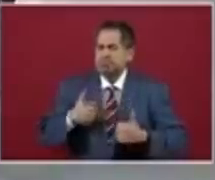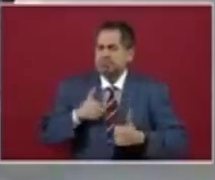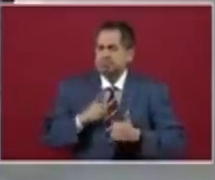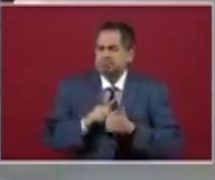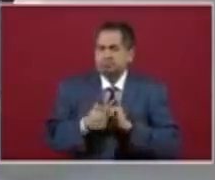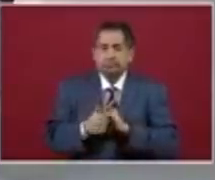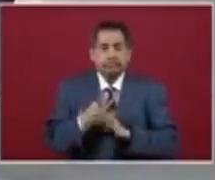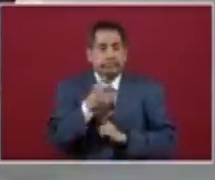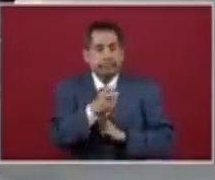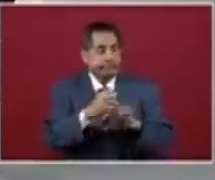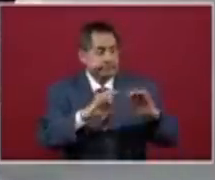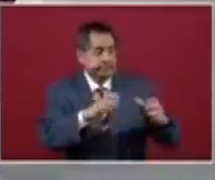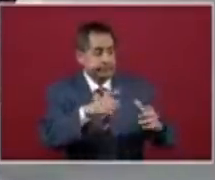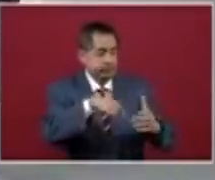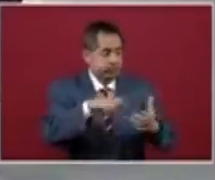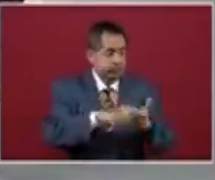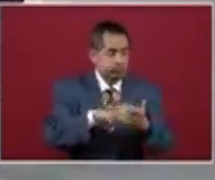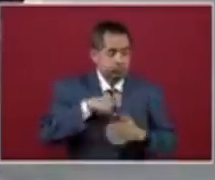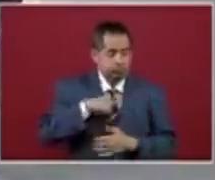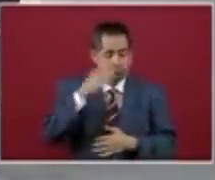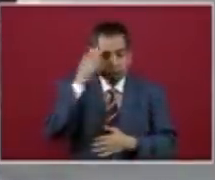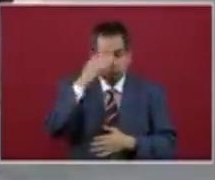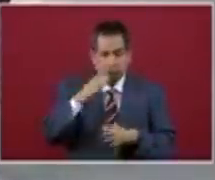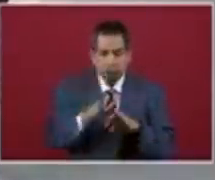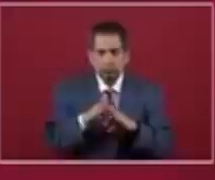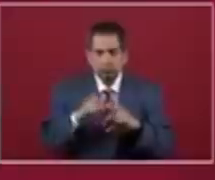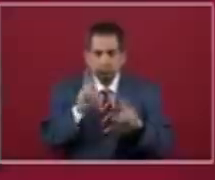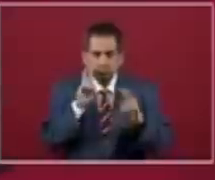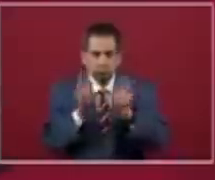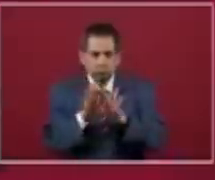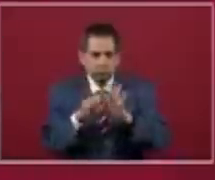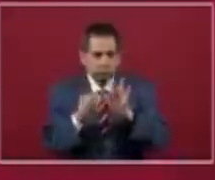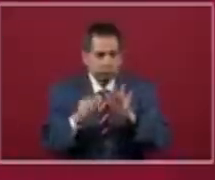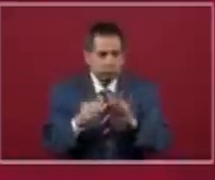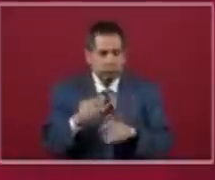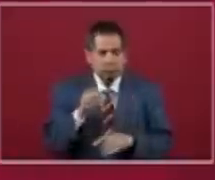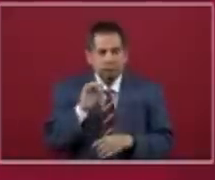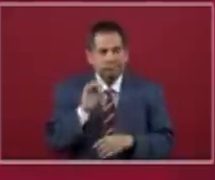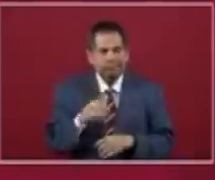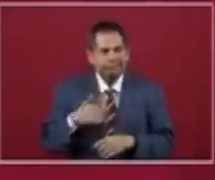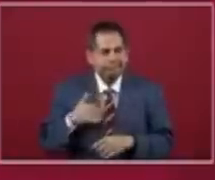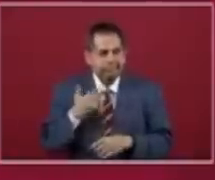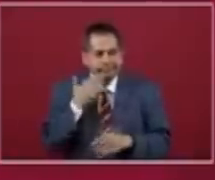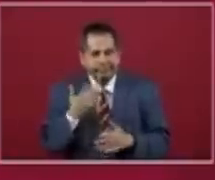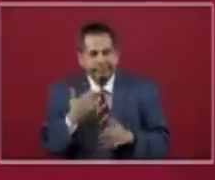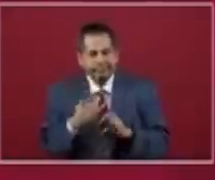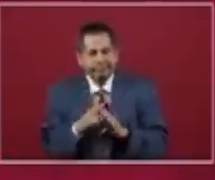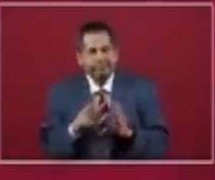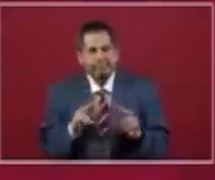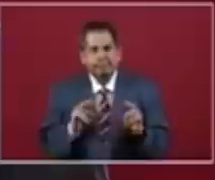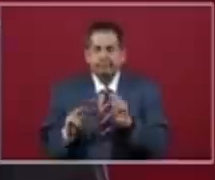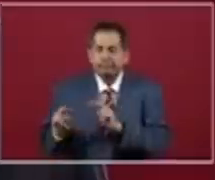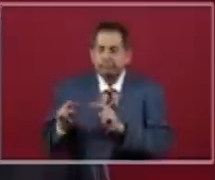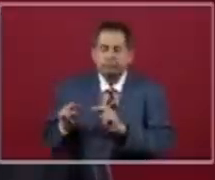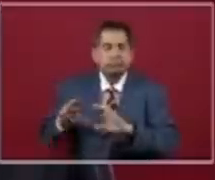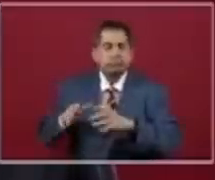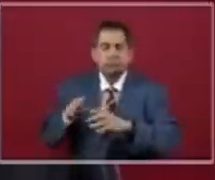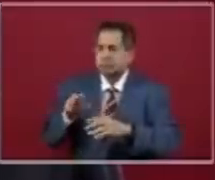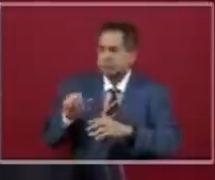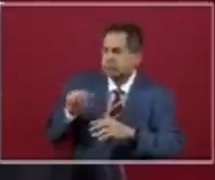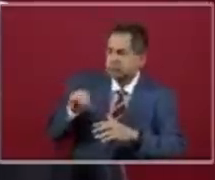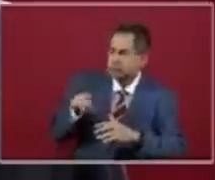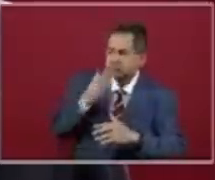esa comunidad, en efecto, ve con mucha simpatía nuestro movimiento.